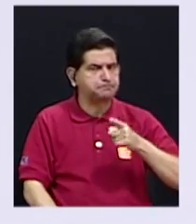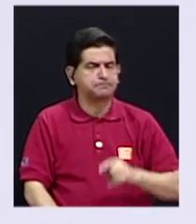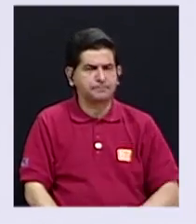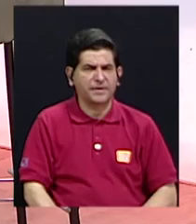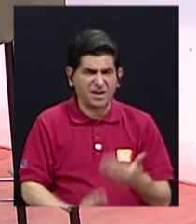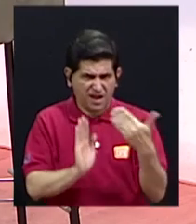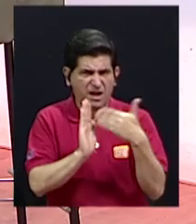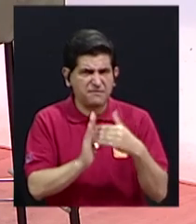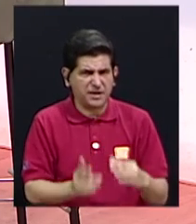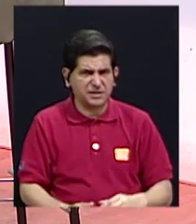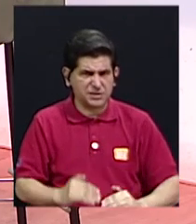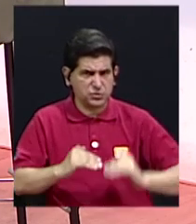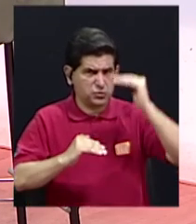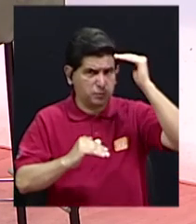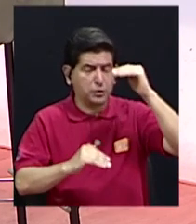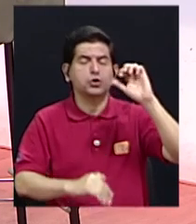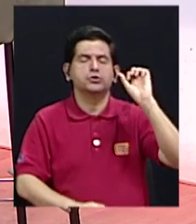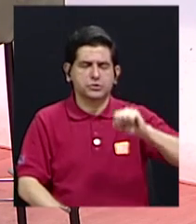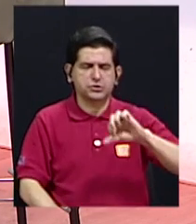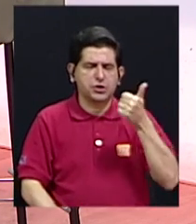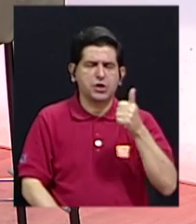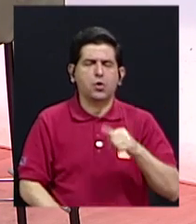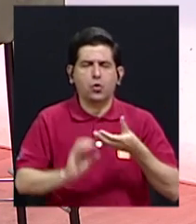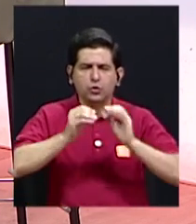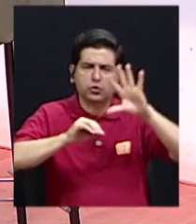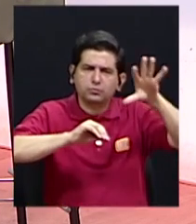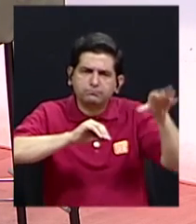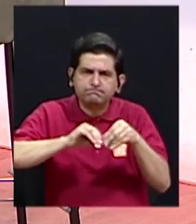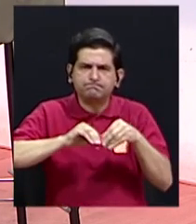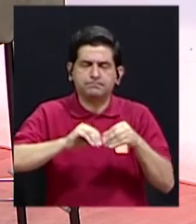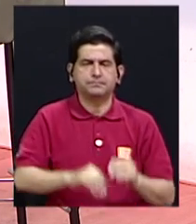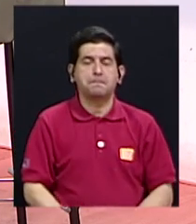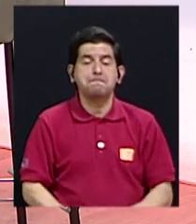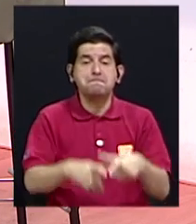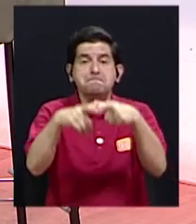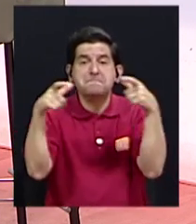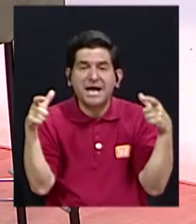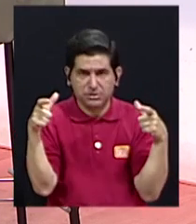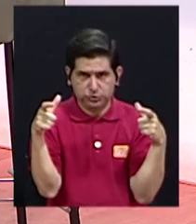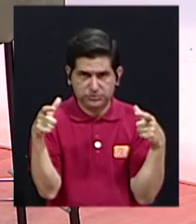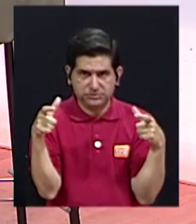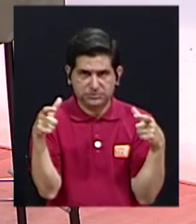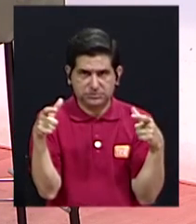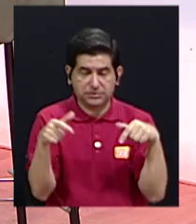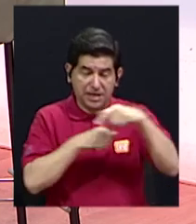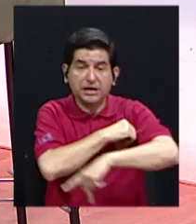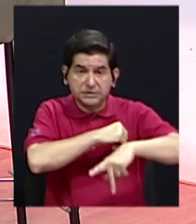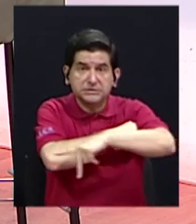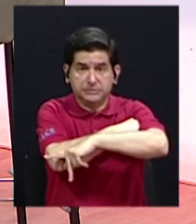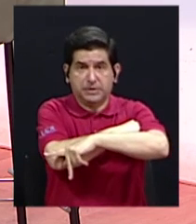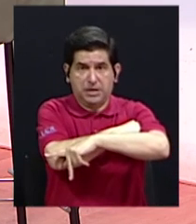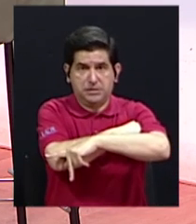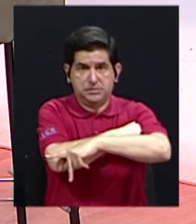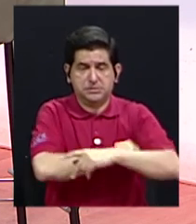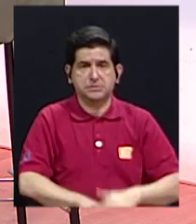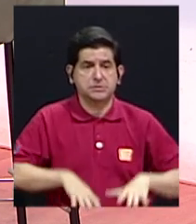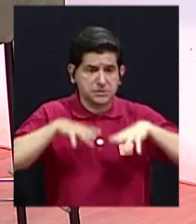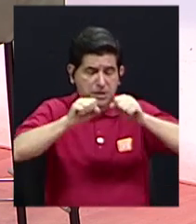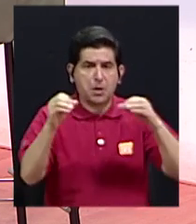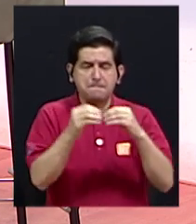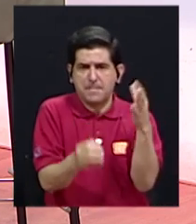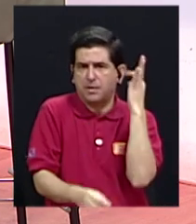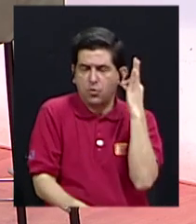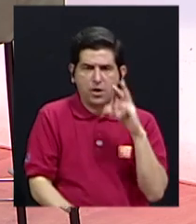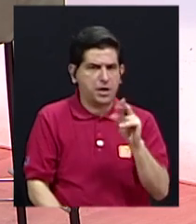hay una afectación mayor claro porque otro dato complementario a este es que la mayoría del en este país se gradúan más